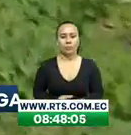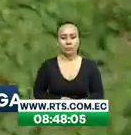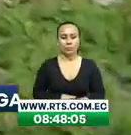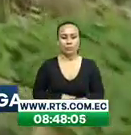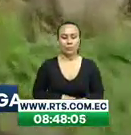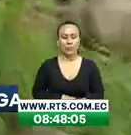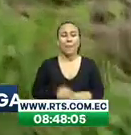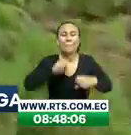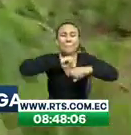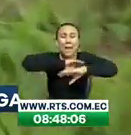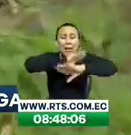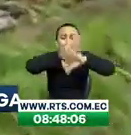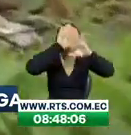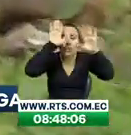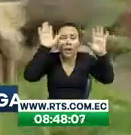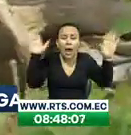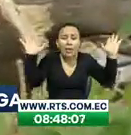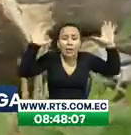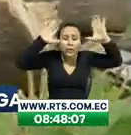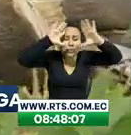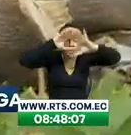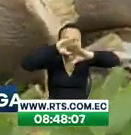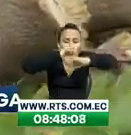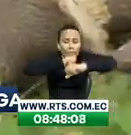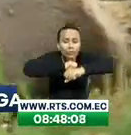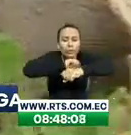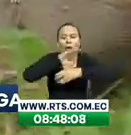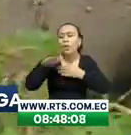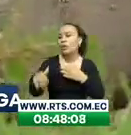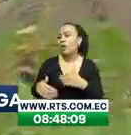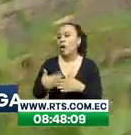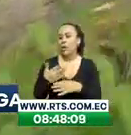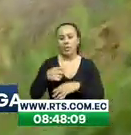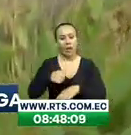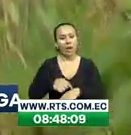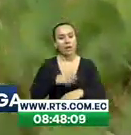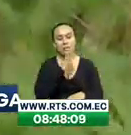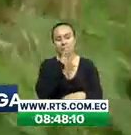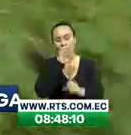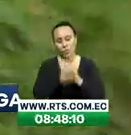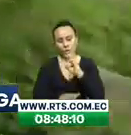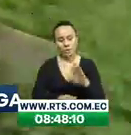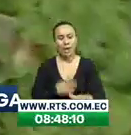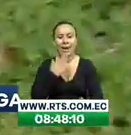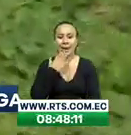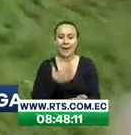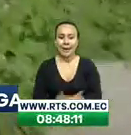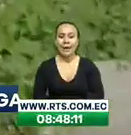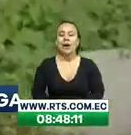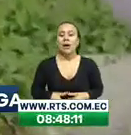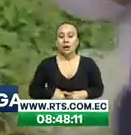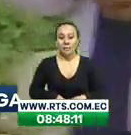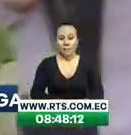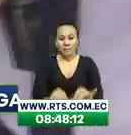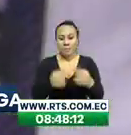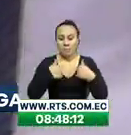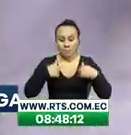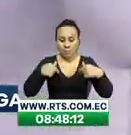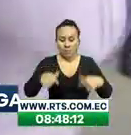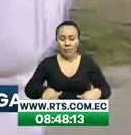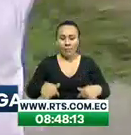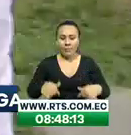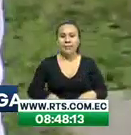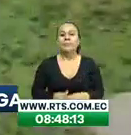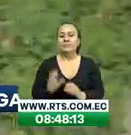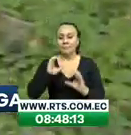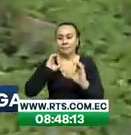digamos, en la madrugada, en las noches, a toda hora. Listo, caballero, muchas gracias. Mientras tanto, nosotros nos mantendremos aquí. Vamos a ver